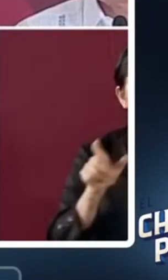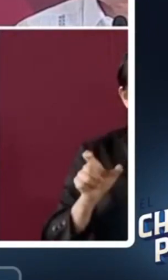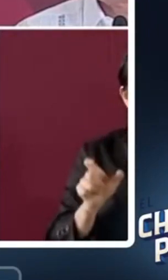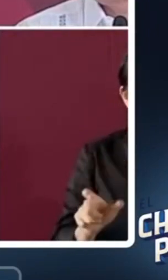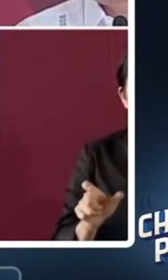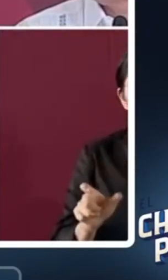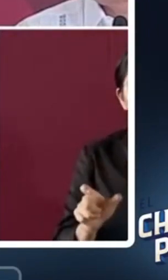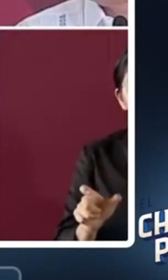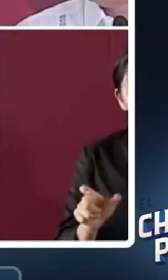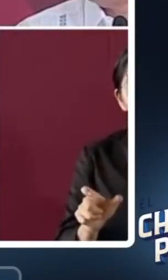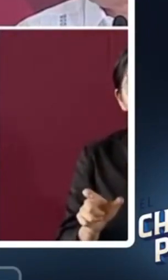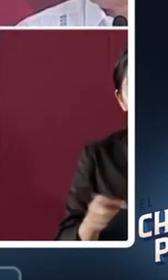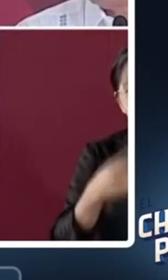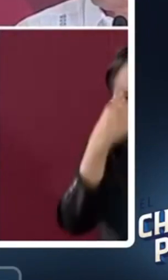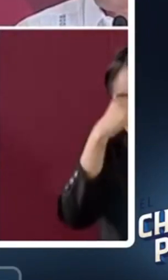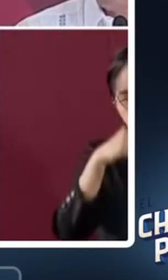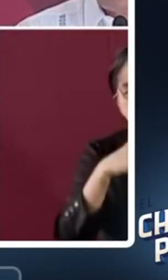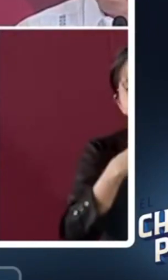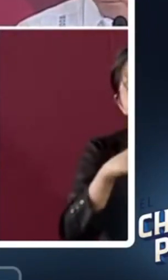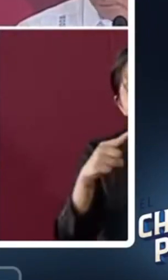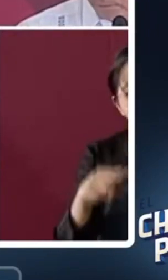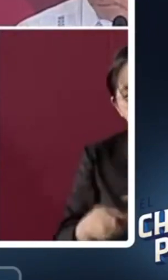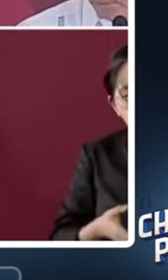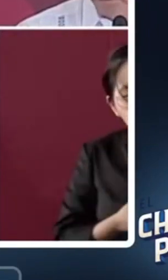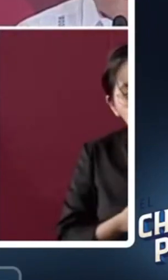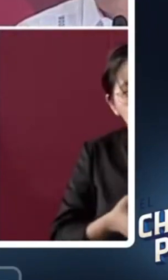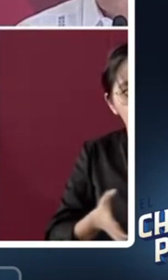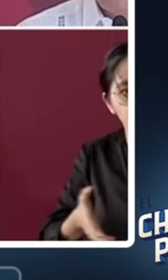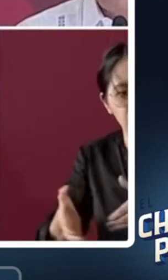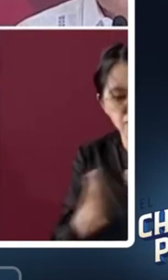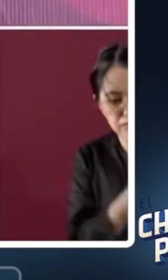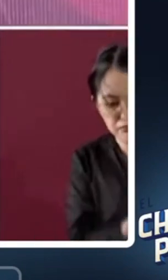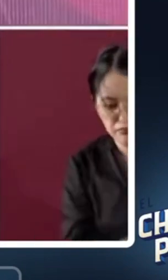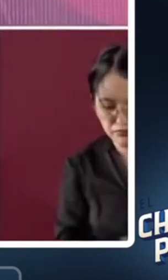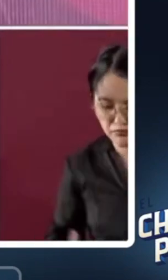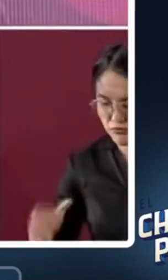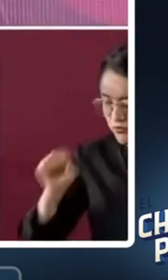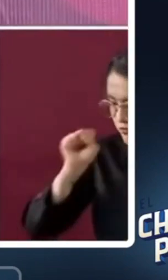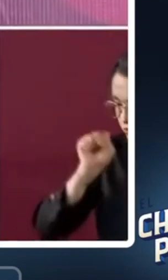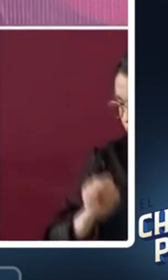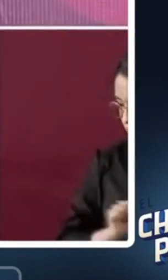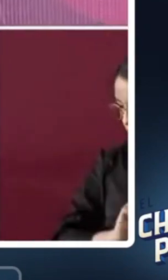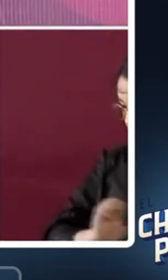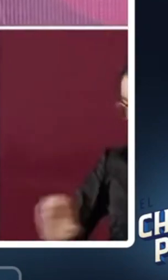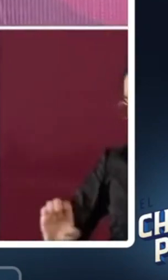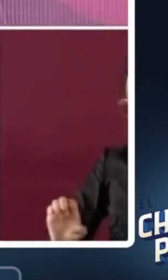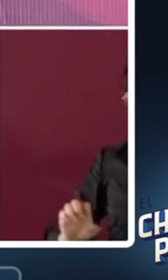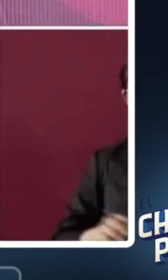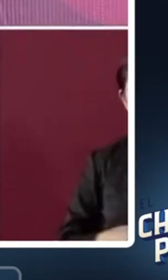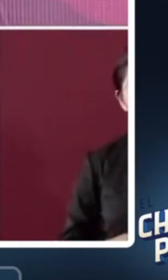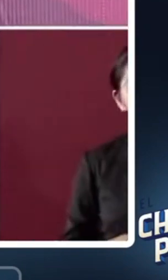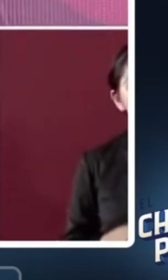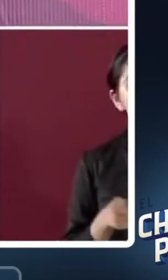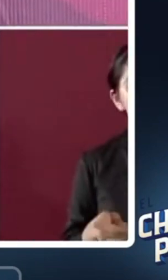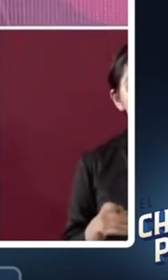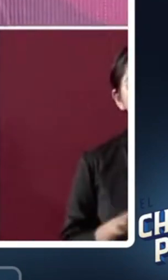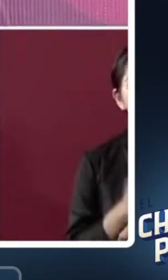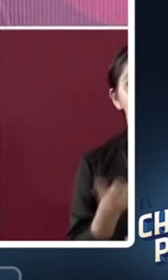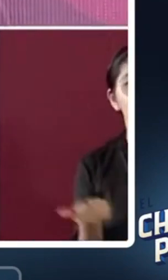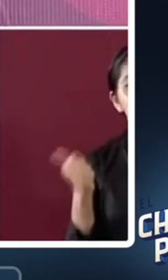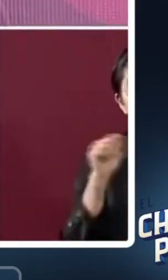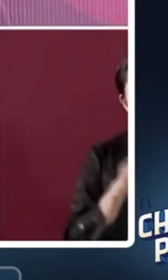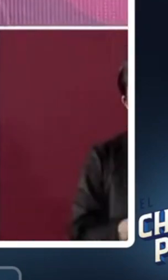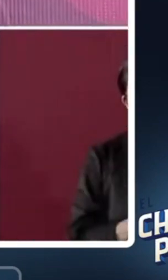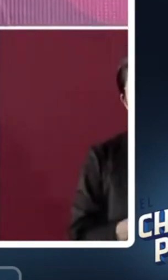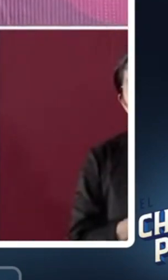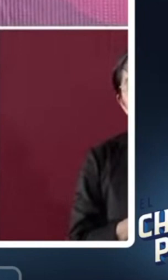va a dar a los diferentes tramos que se van a construir en el sureste, y lo que se refiere a la administración